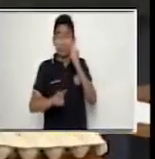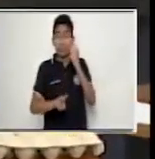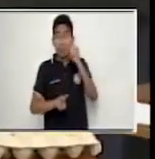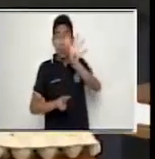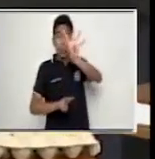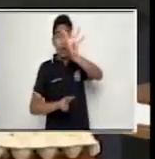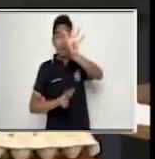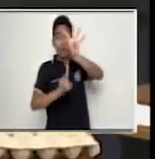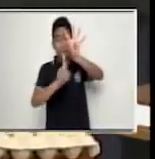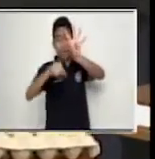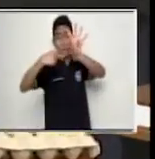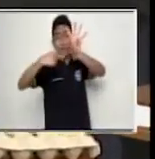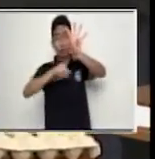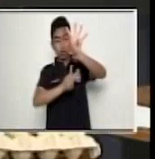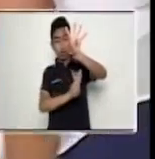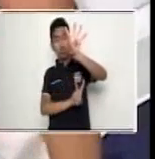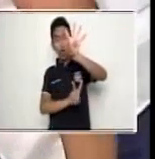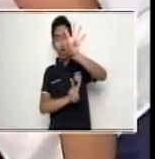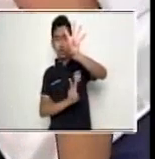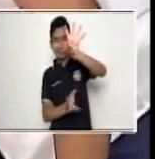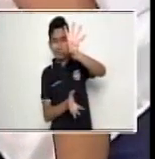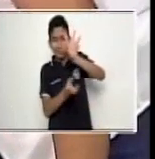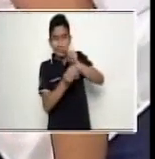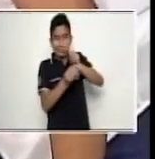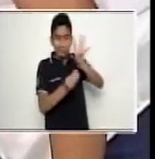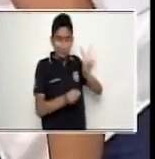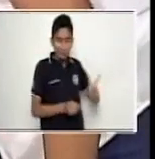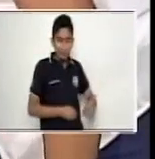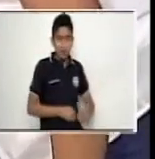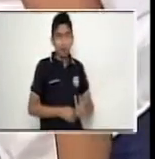Vamos a colocar el 2